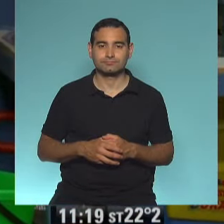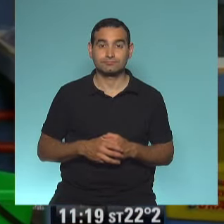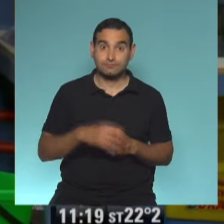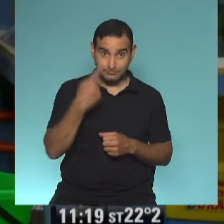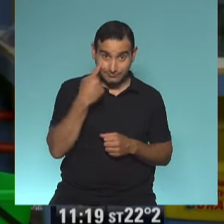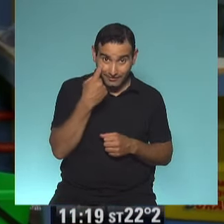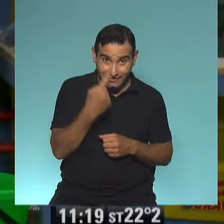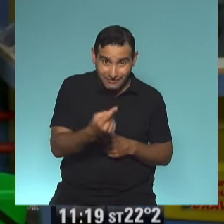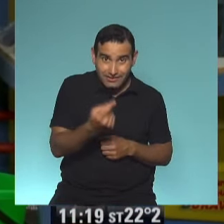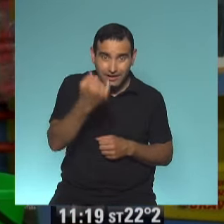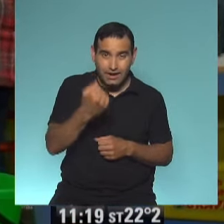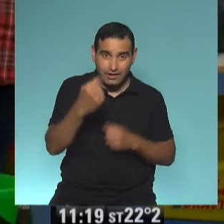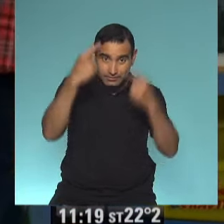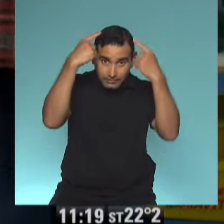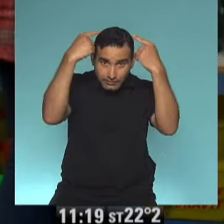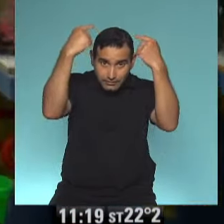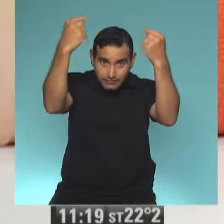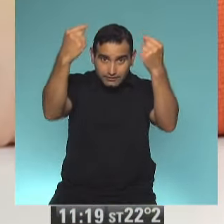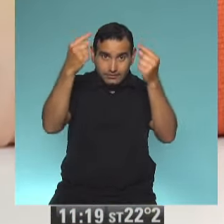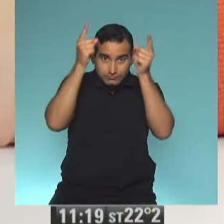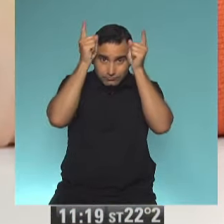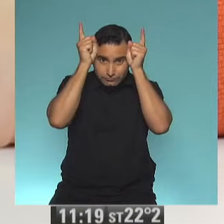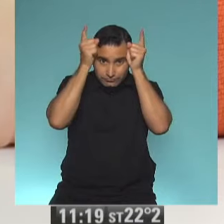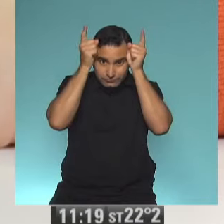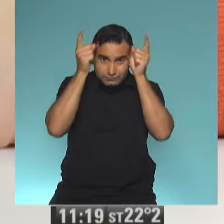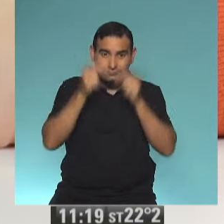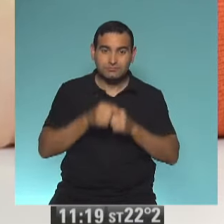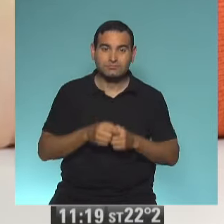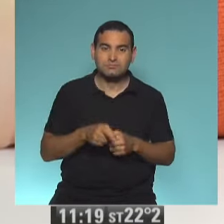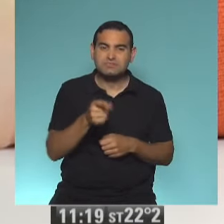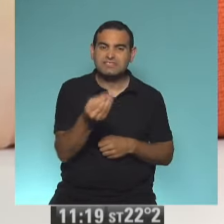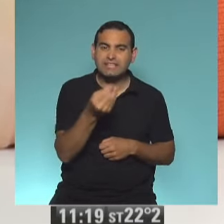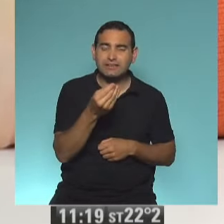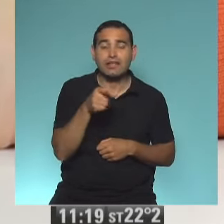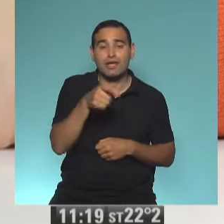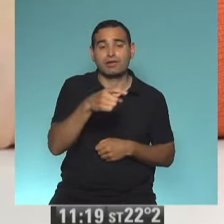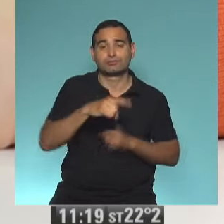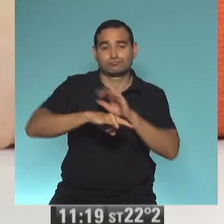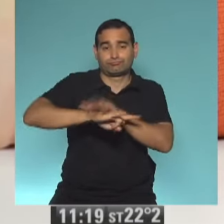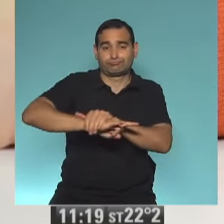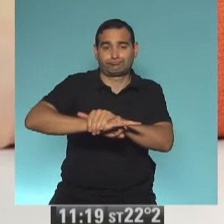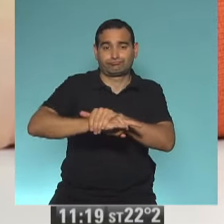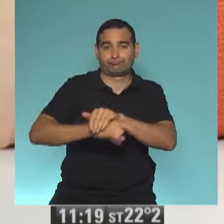¡Miren! ¡Tiene antenas! ¿Qué es esto? Ese es su caparazón.